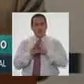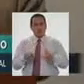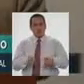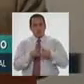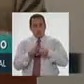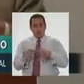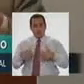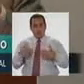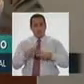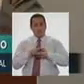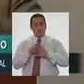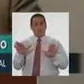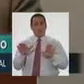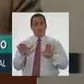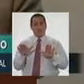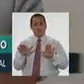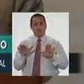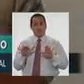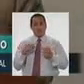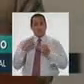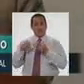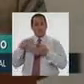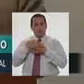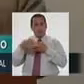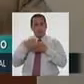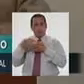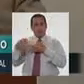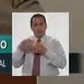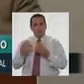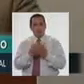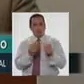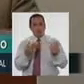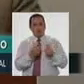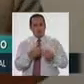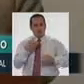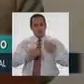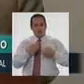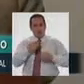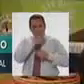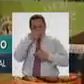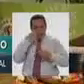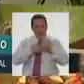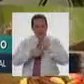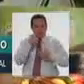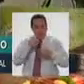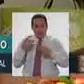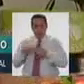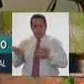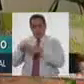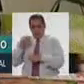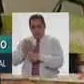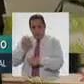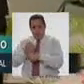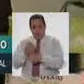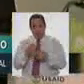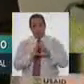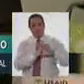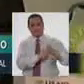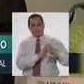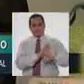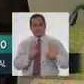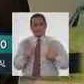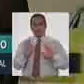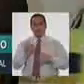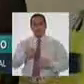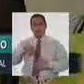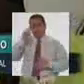vencer en regiones el narcotráfico con desarrollo. César Villanueva dijo además que el Perú